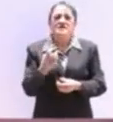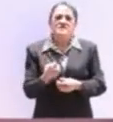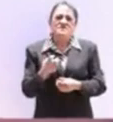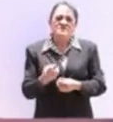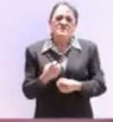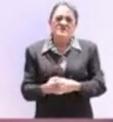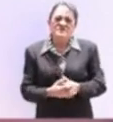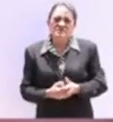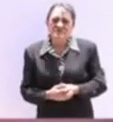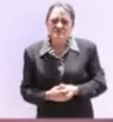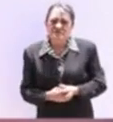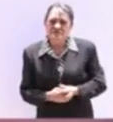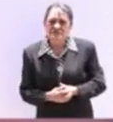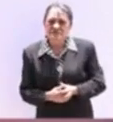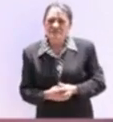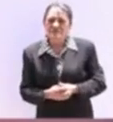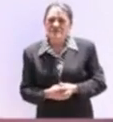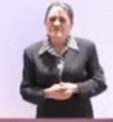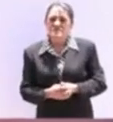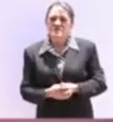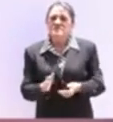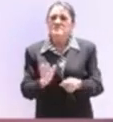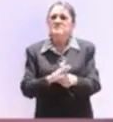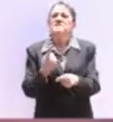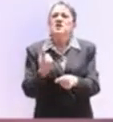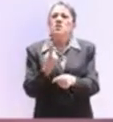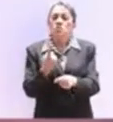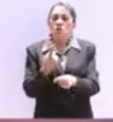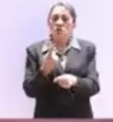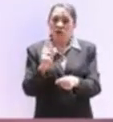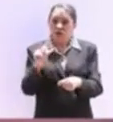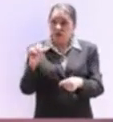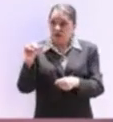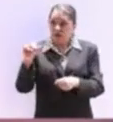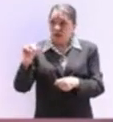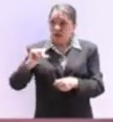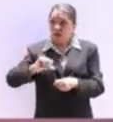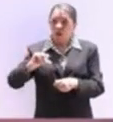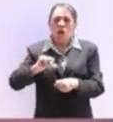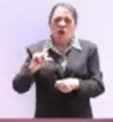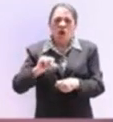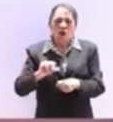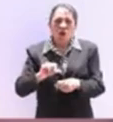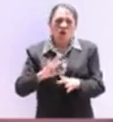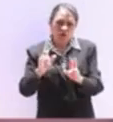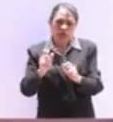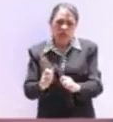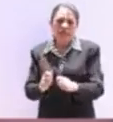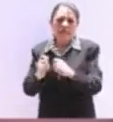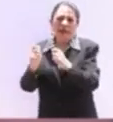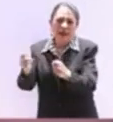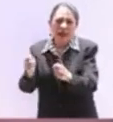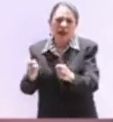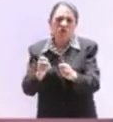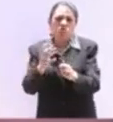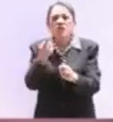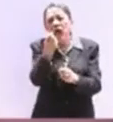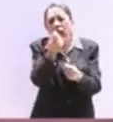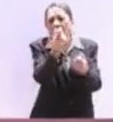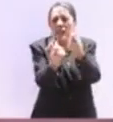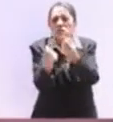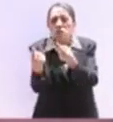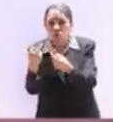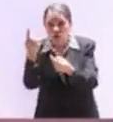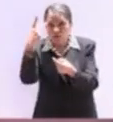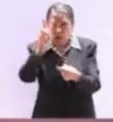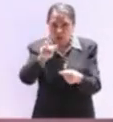este hermoso estado, porque el día de hoy hacemos una entrega simbólica de los recursos del Fondo de Aportaciones a la